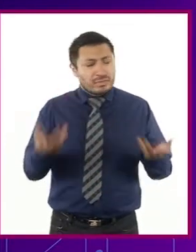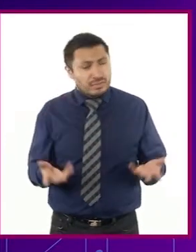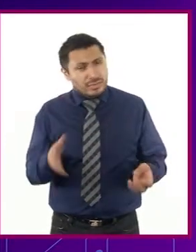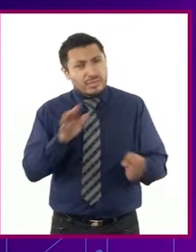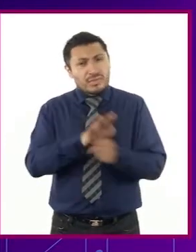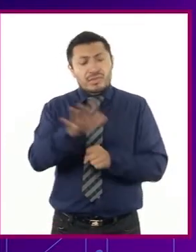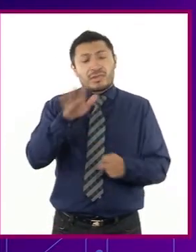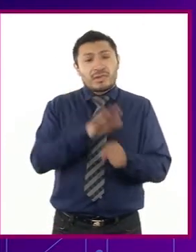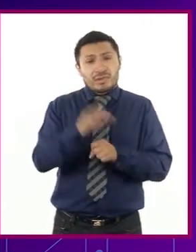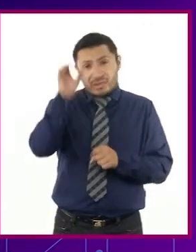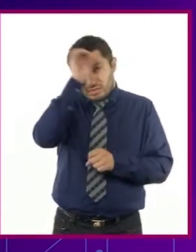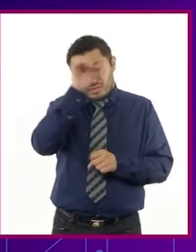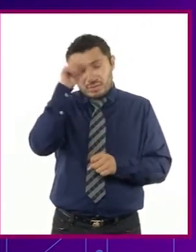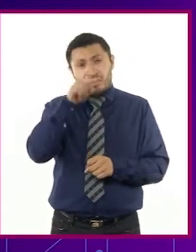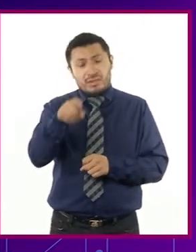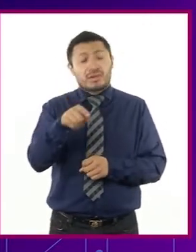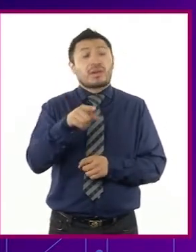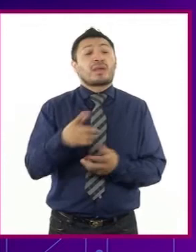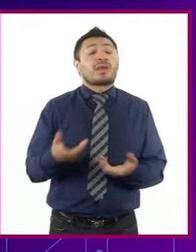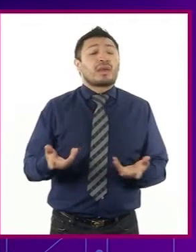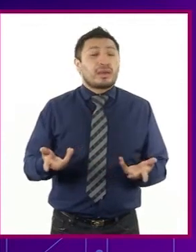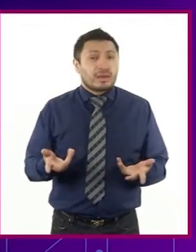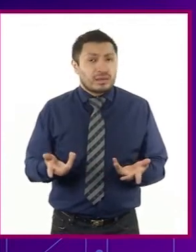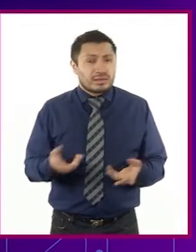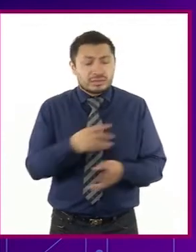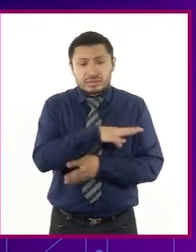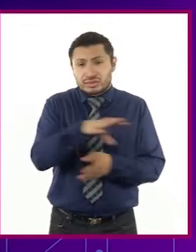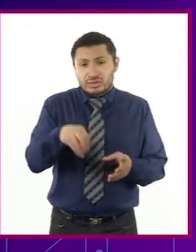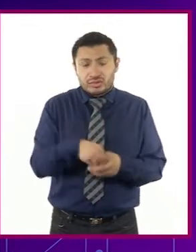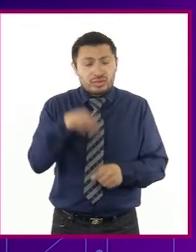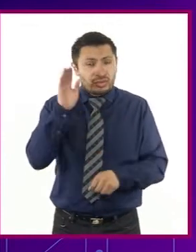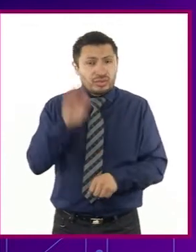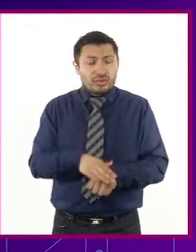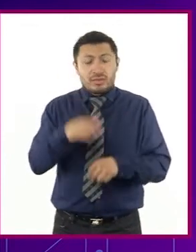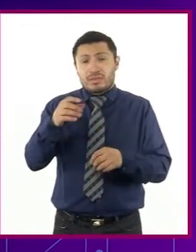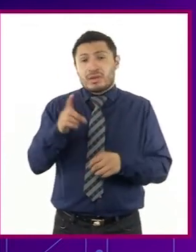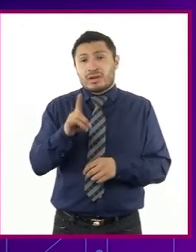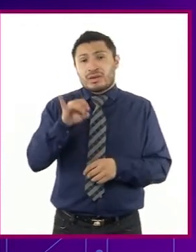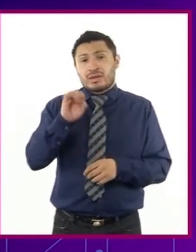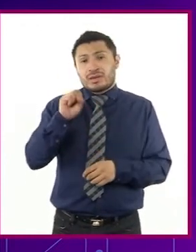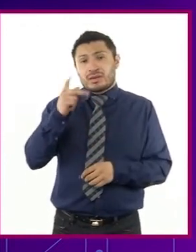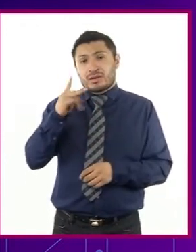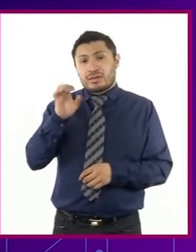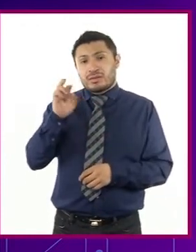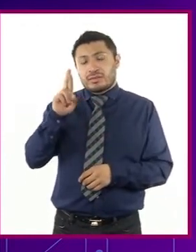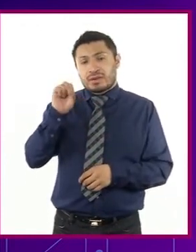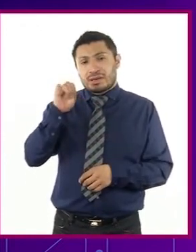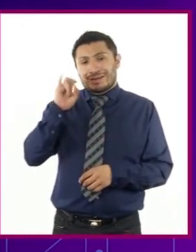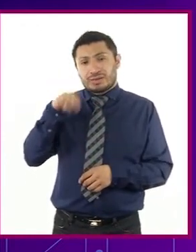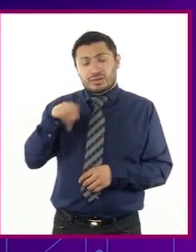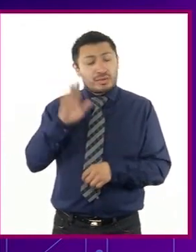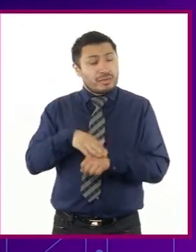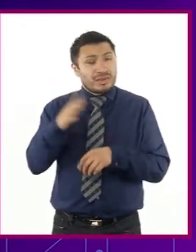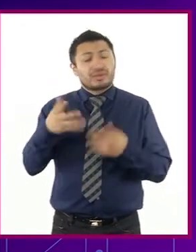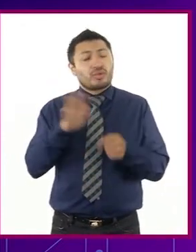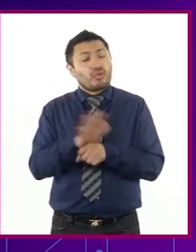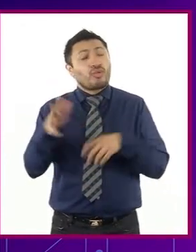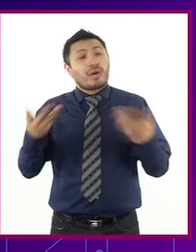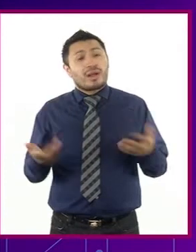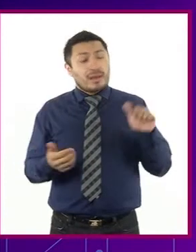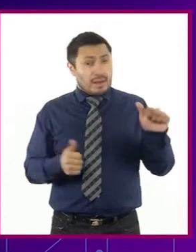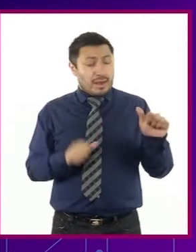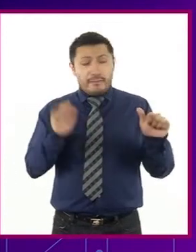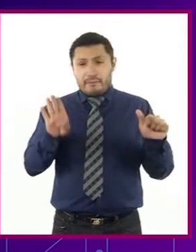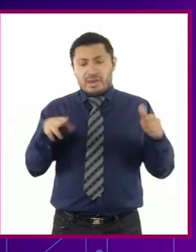¿cuál dirían que es el conjunto de datos con mayor dispersión? Tomen un momento para pensarlo. Como seguramente